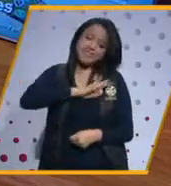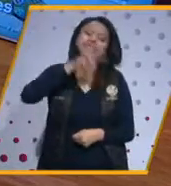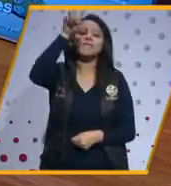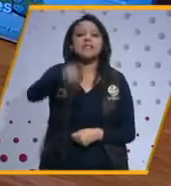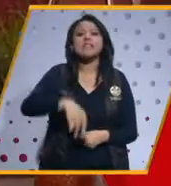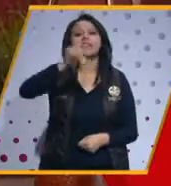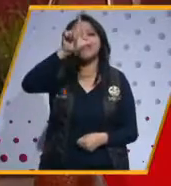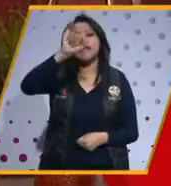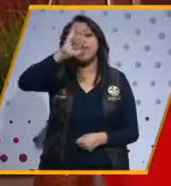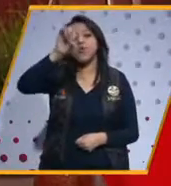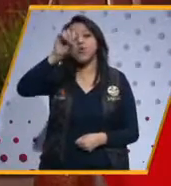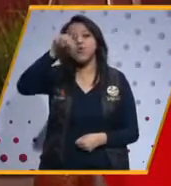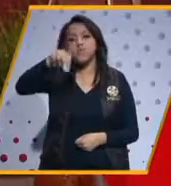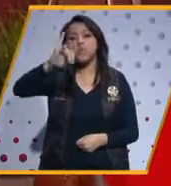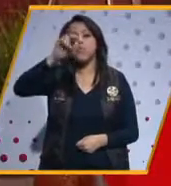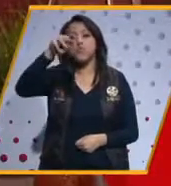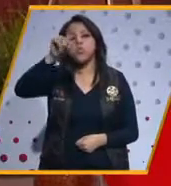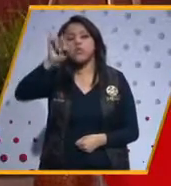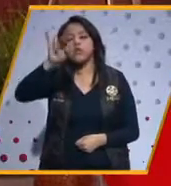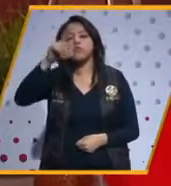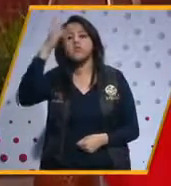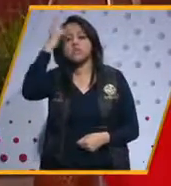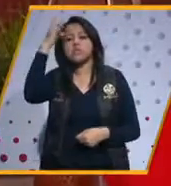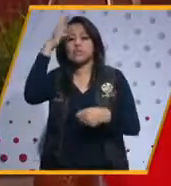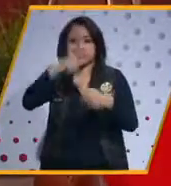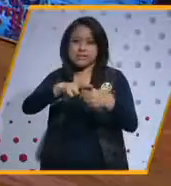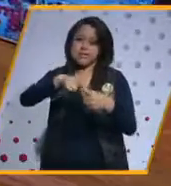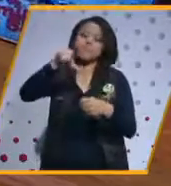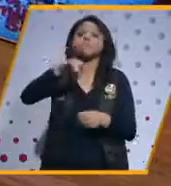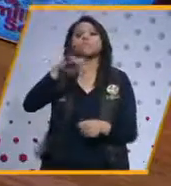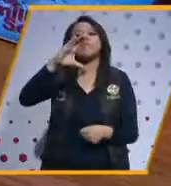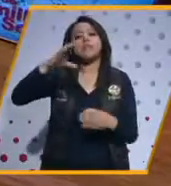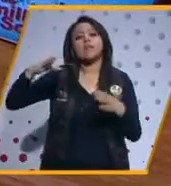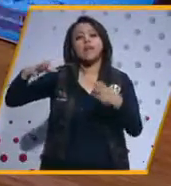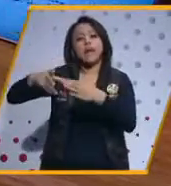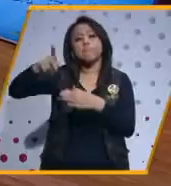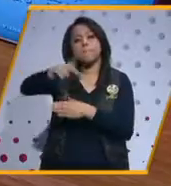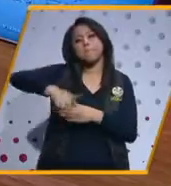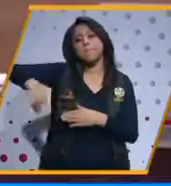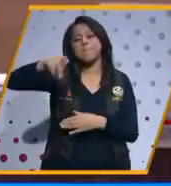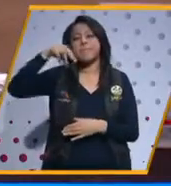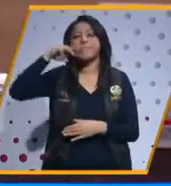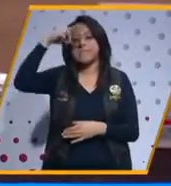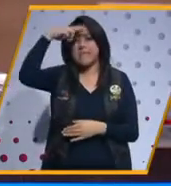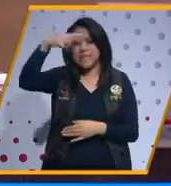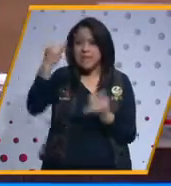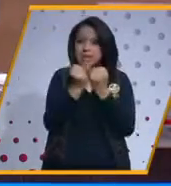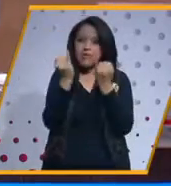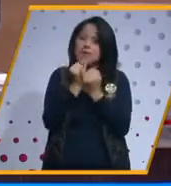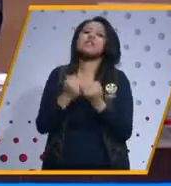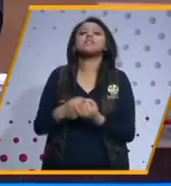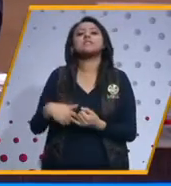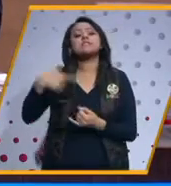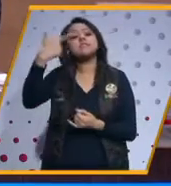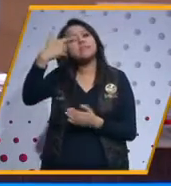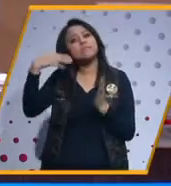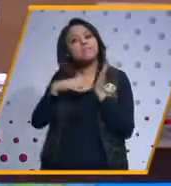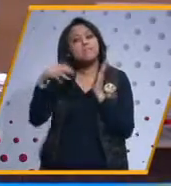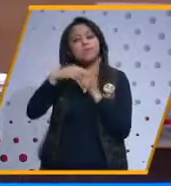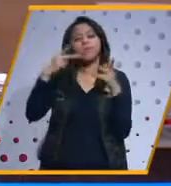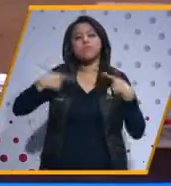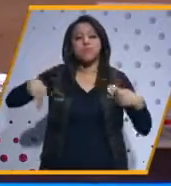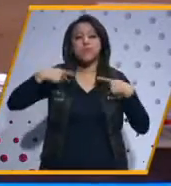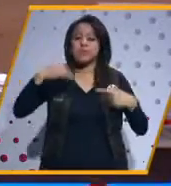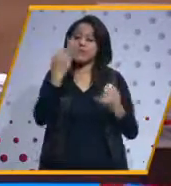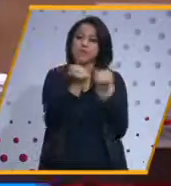Murillo. León Murillo, director de comunicación e imagen institucional y vocero de la Caja Popular Mexicana. Y a más de 7 millones de socios. Felicidades a todos